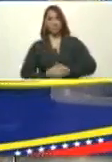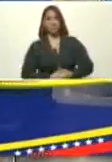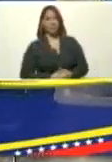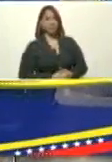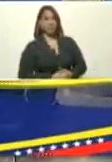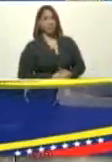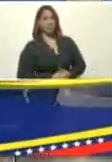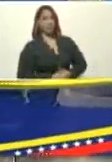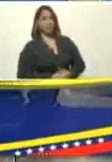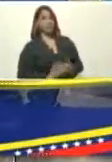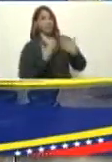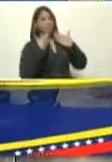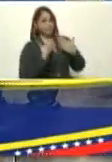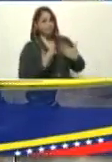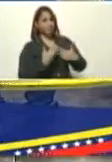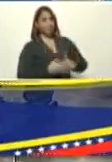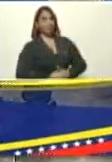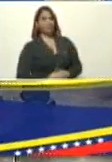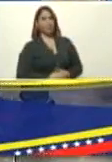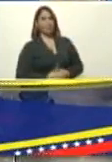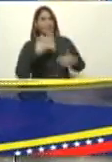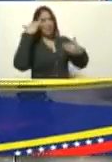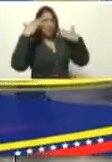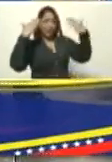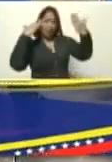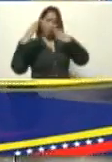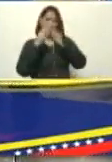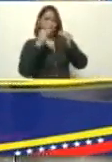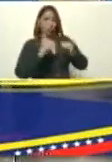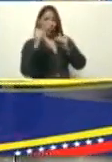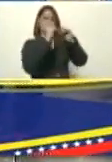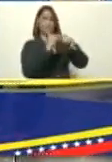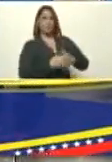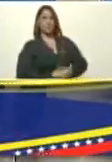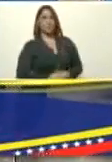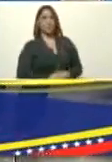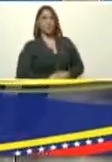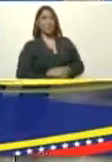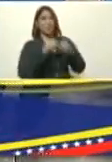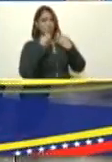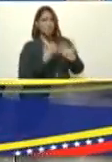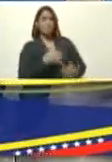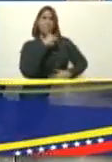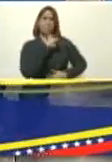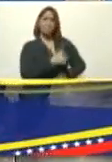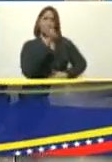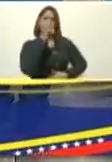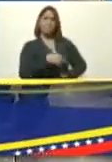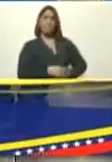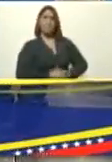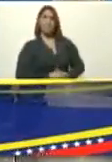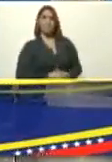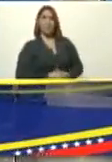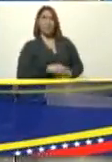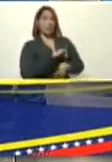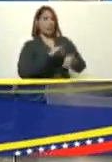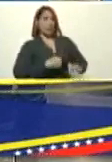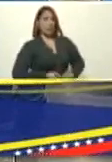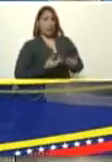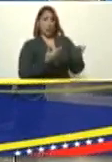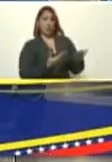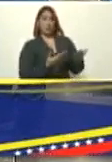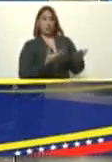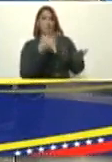Gracias, Nahum. Saludos a todos y a todas. Es una buena noticia, ya se ofreció